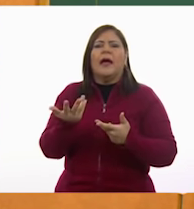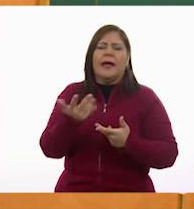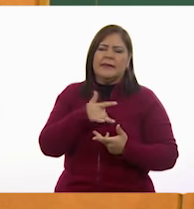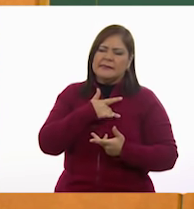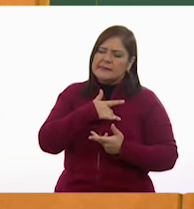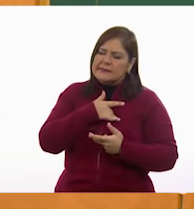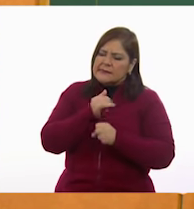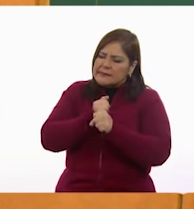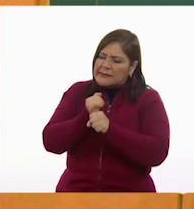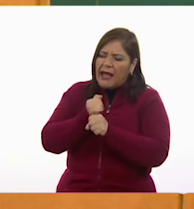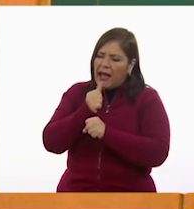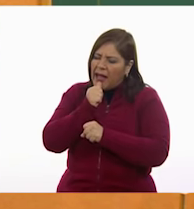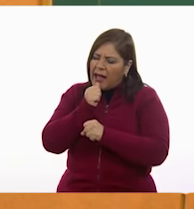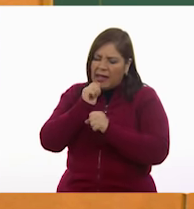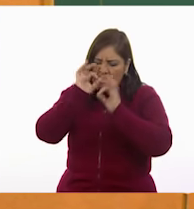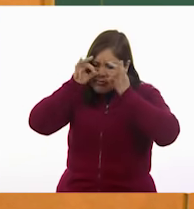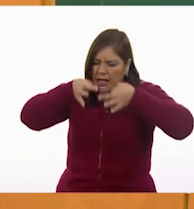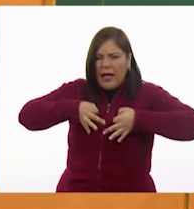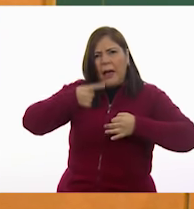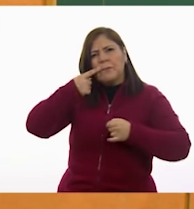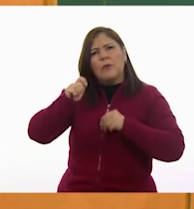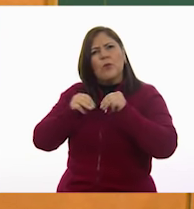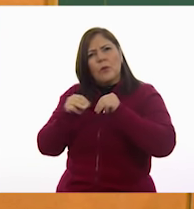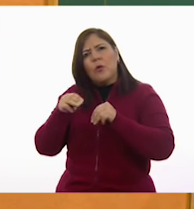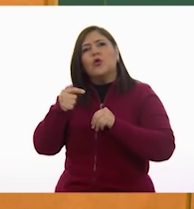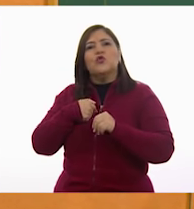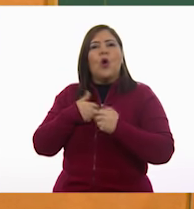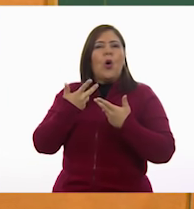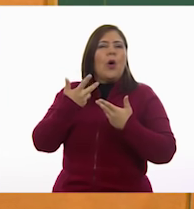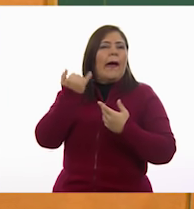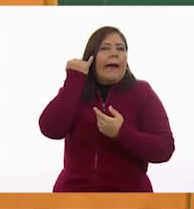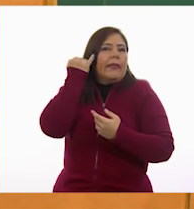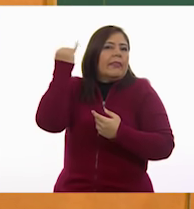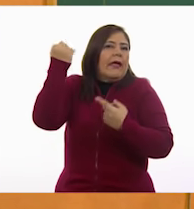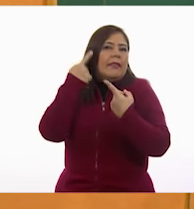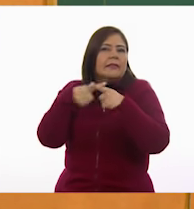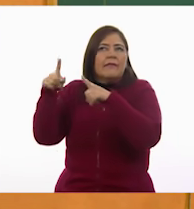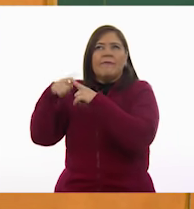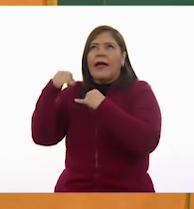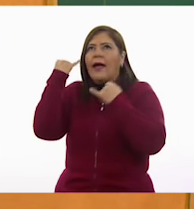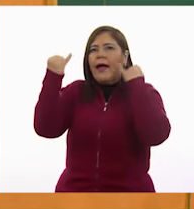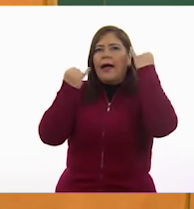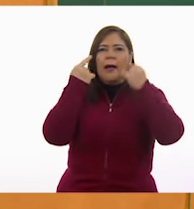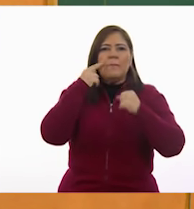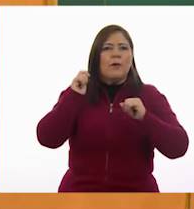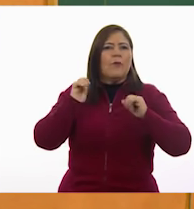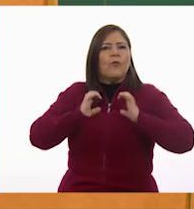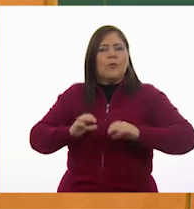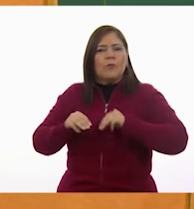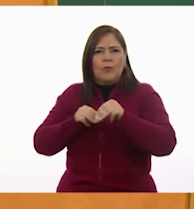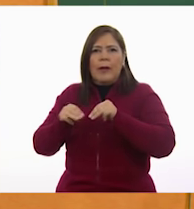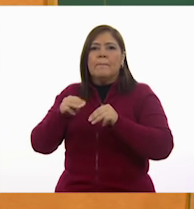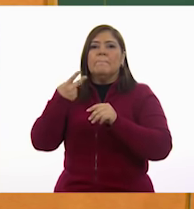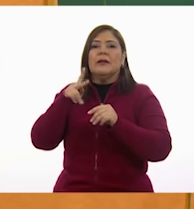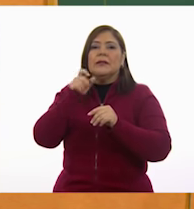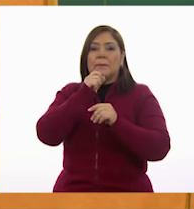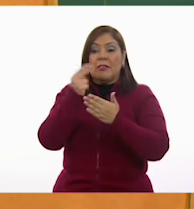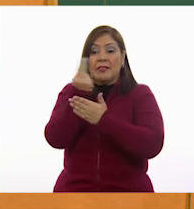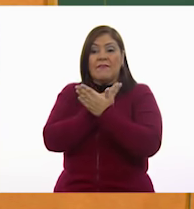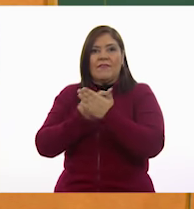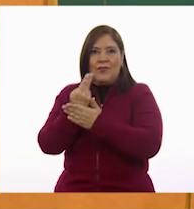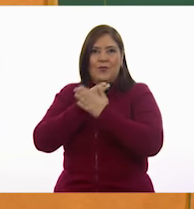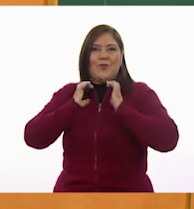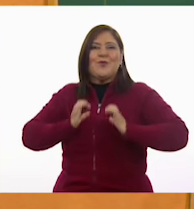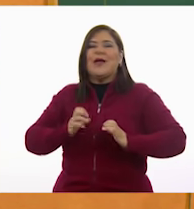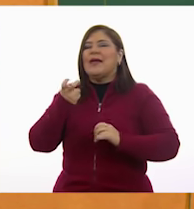explorar otros movimientos, puedes hacer tu propia coreografía y, por supuesto, el ejercicio de marcar la silueta es uno de los más